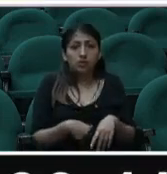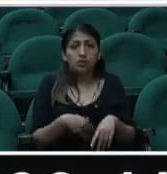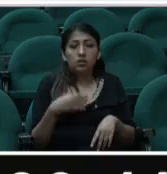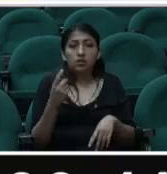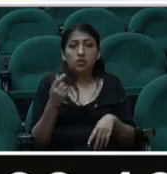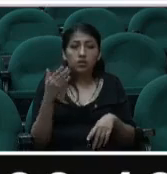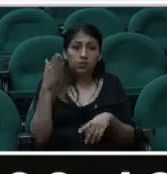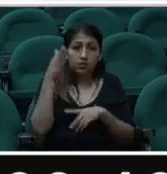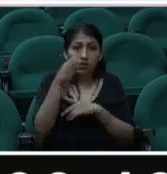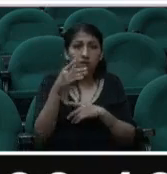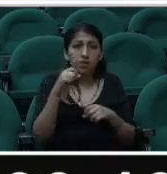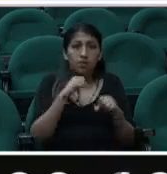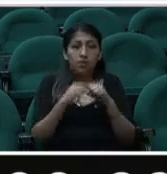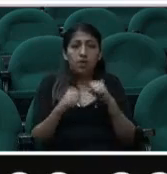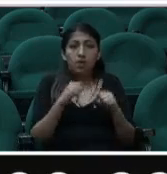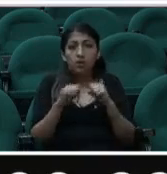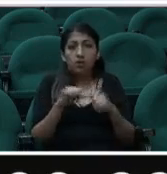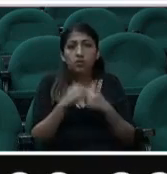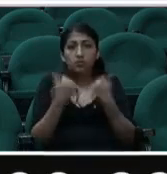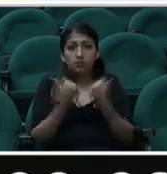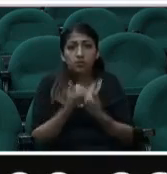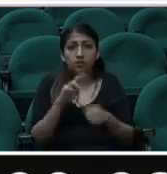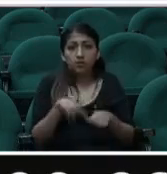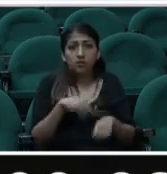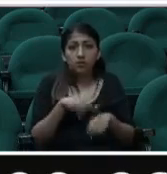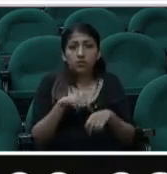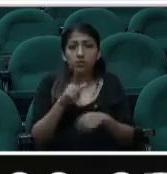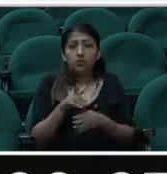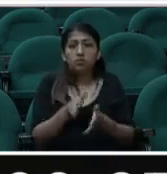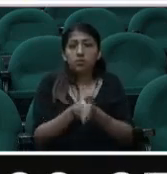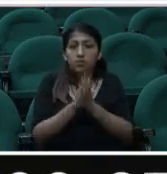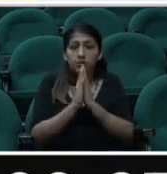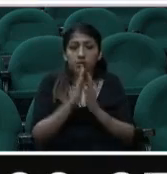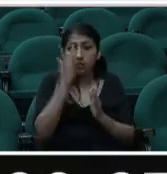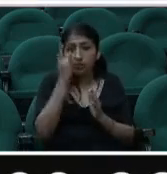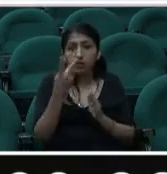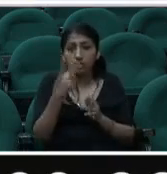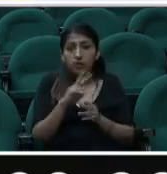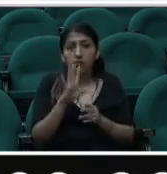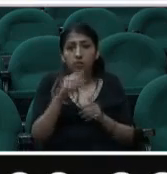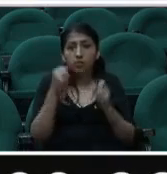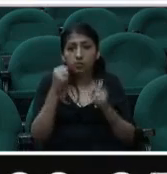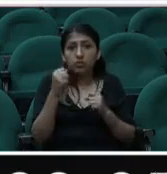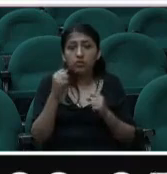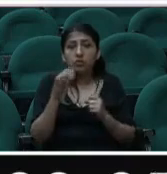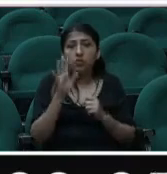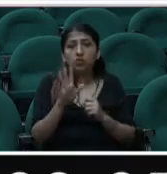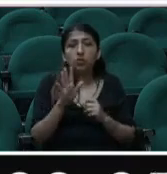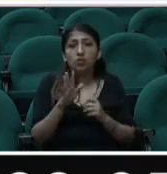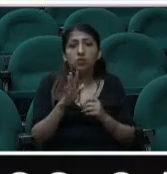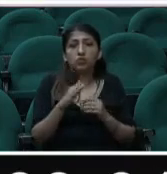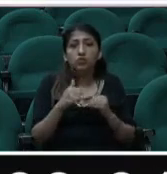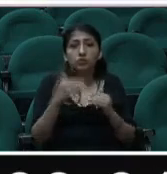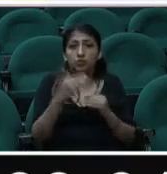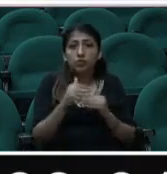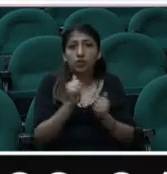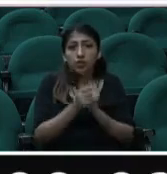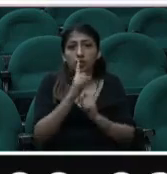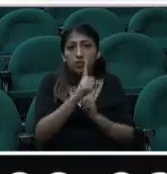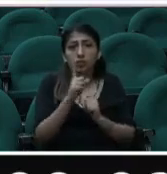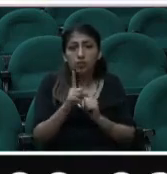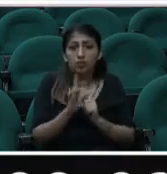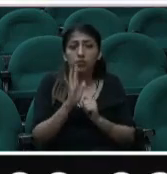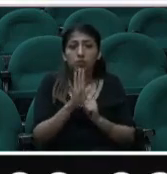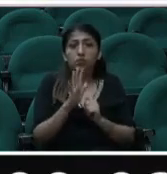estemos allá en el mes de mayo en la asamblea nacional exigiremos porque también hay la potestad de ir sobre cada uno de